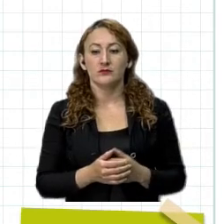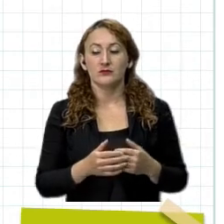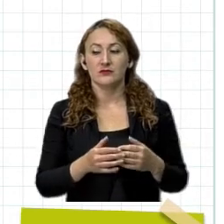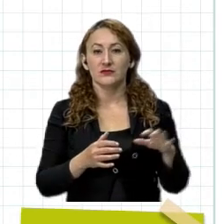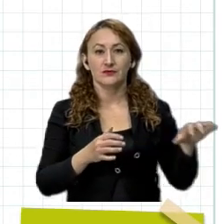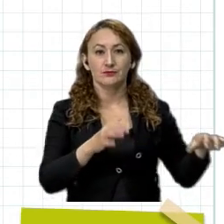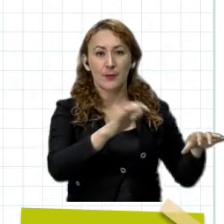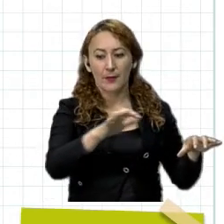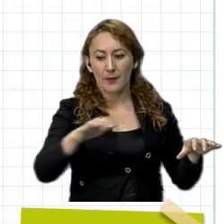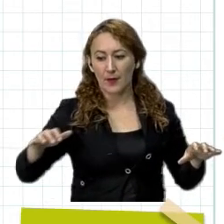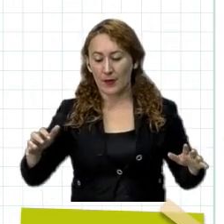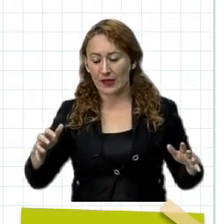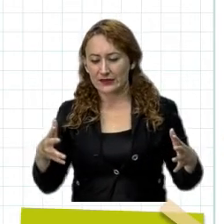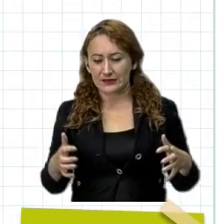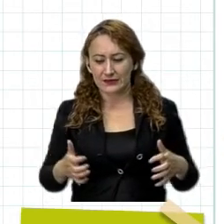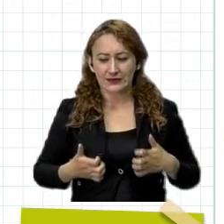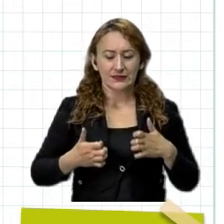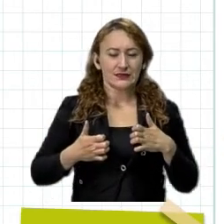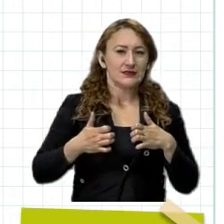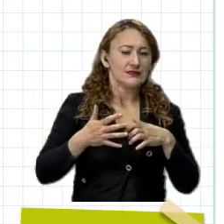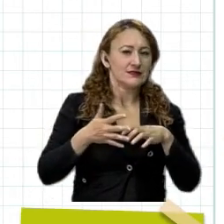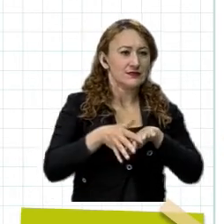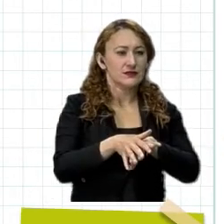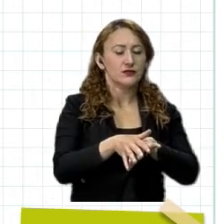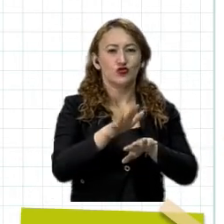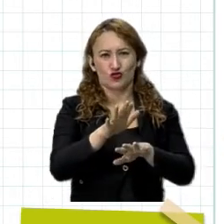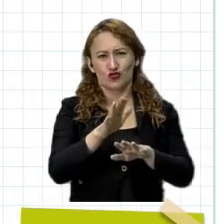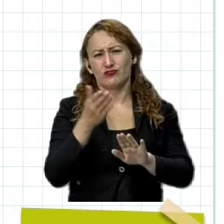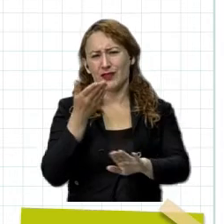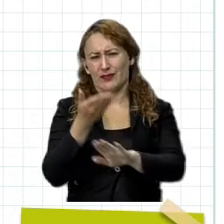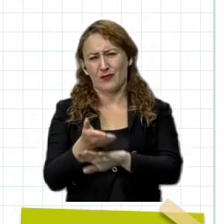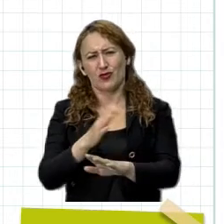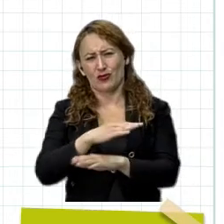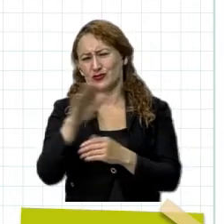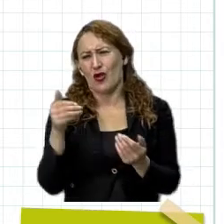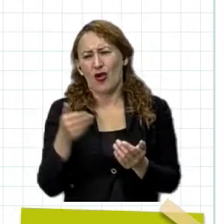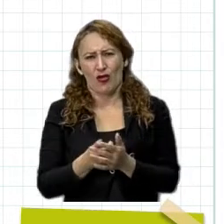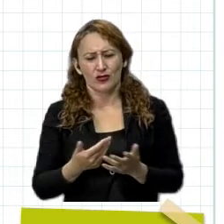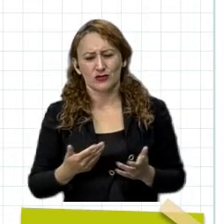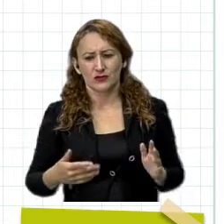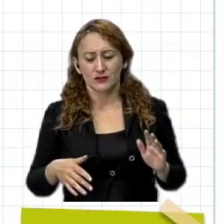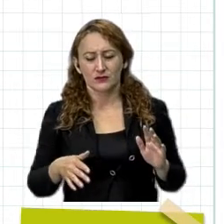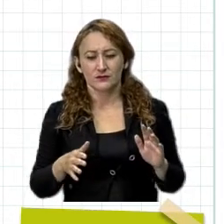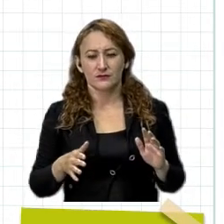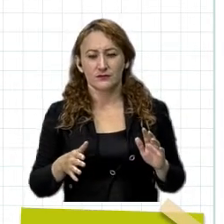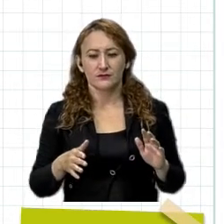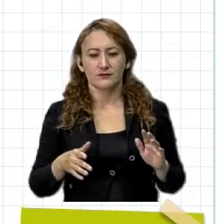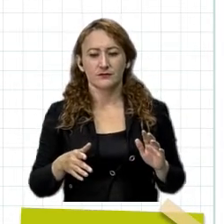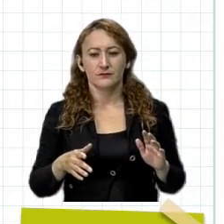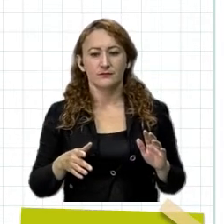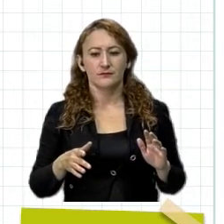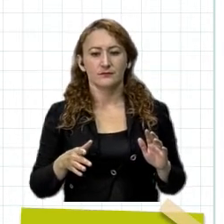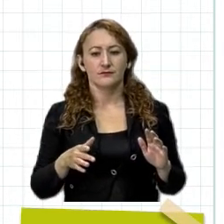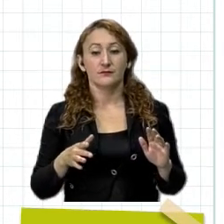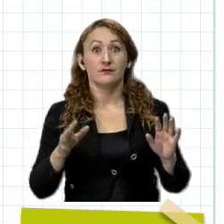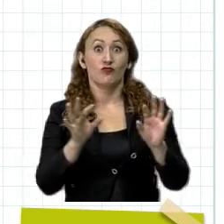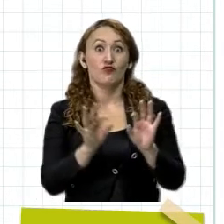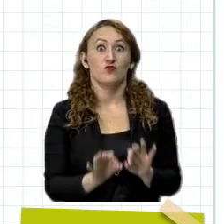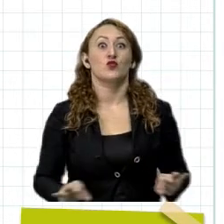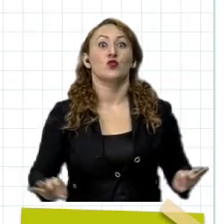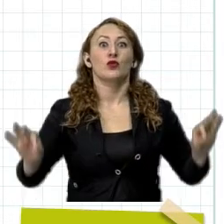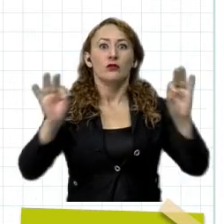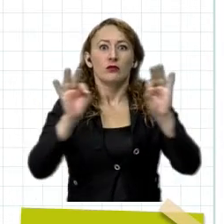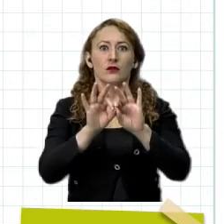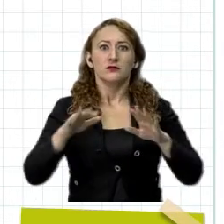interseccionalidad y todos los planteamientos, incluso desde Nancy Fraser, que señalaban la importancia